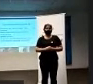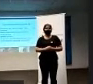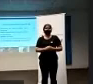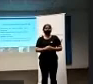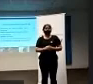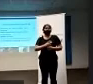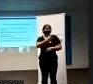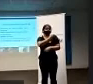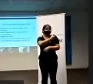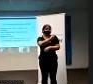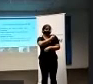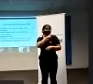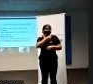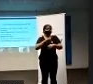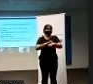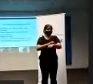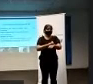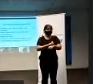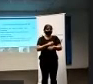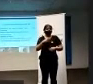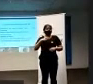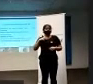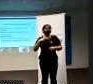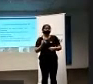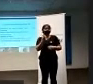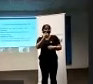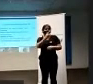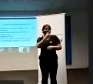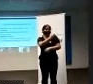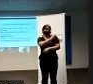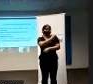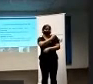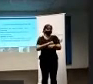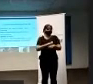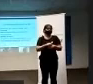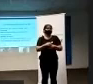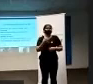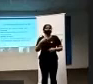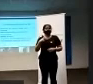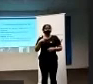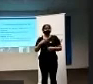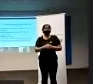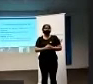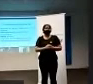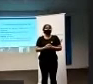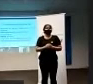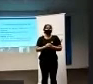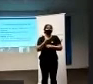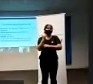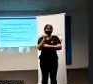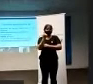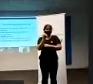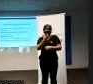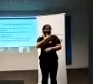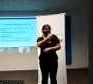severa tras la primera dosis, pacientes con trombocitopenia, menores de 18 años, no administrar durante cuadros infecciosos febriles y